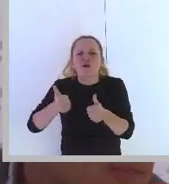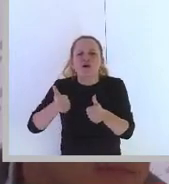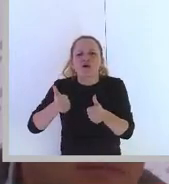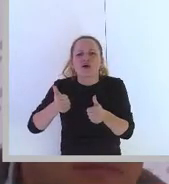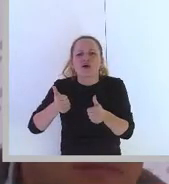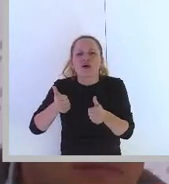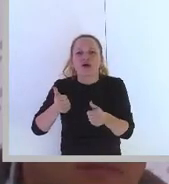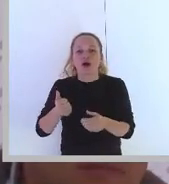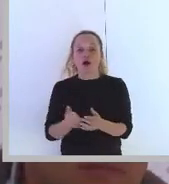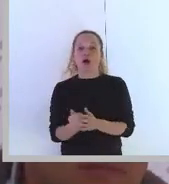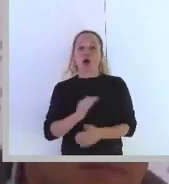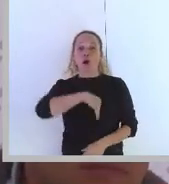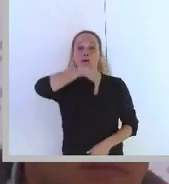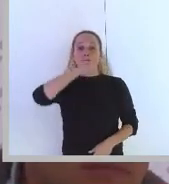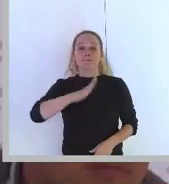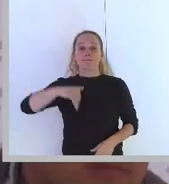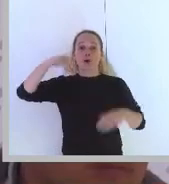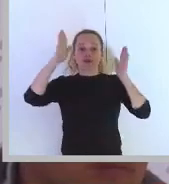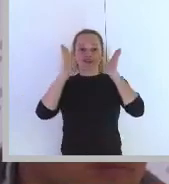Montes de María.